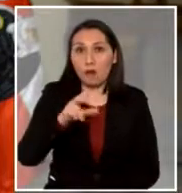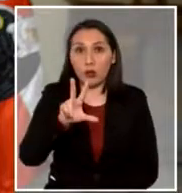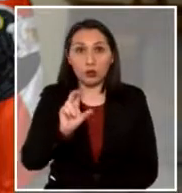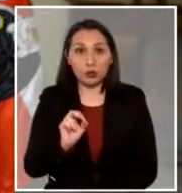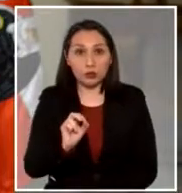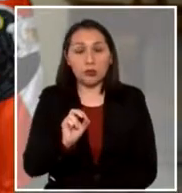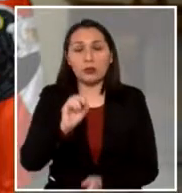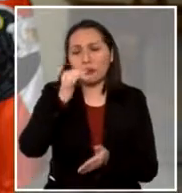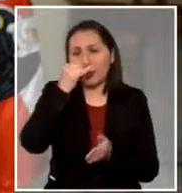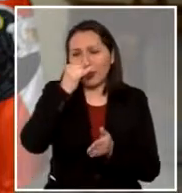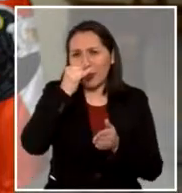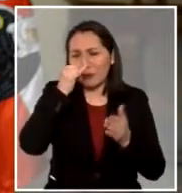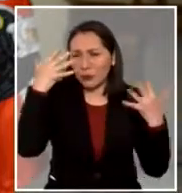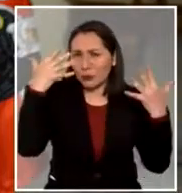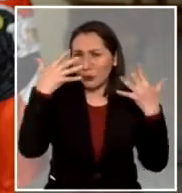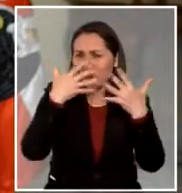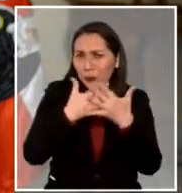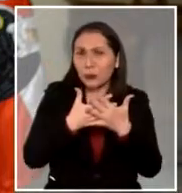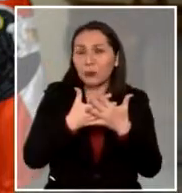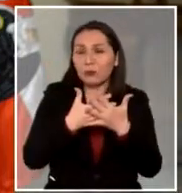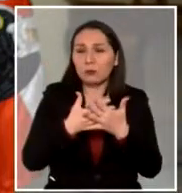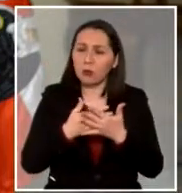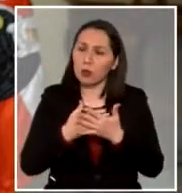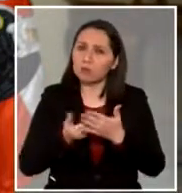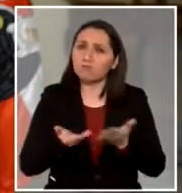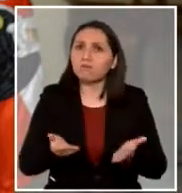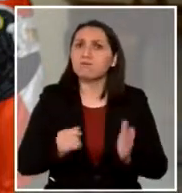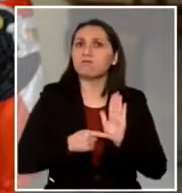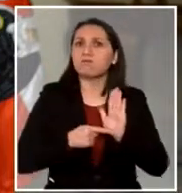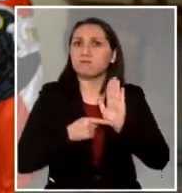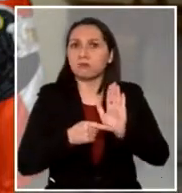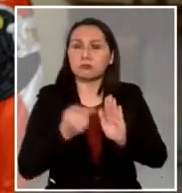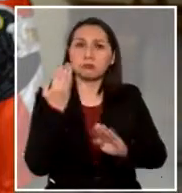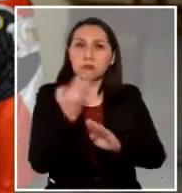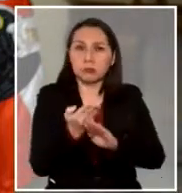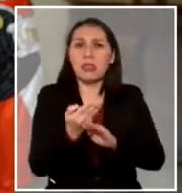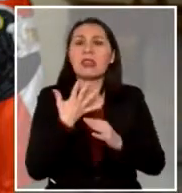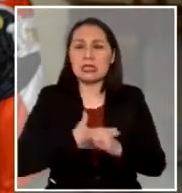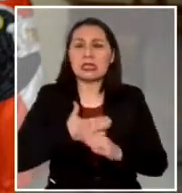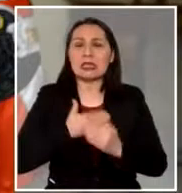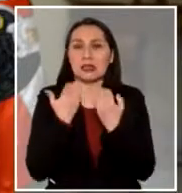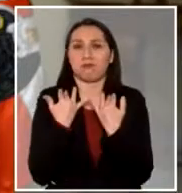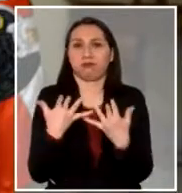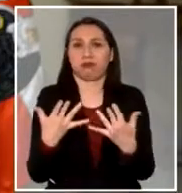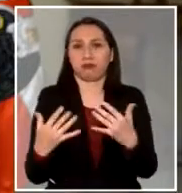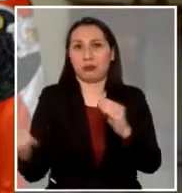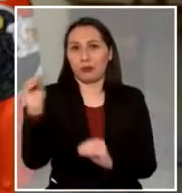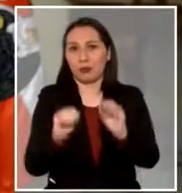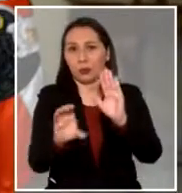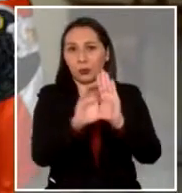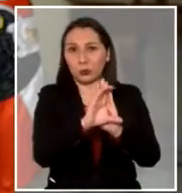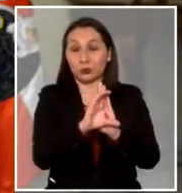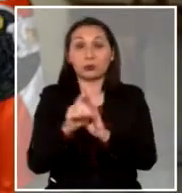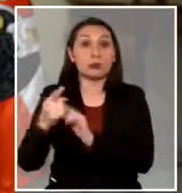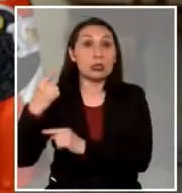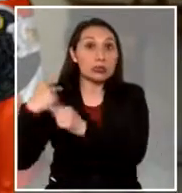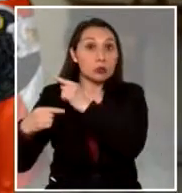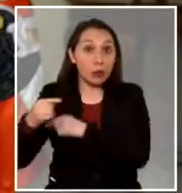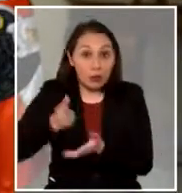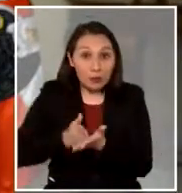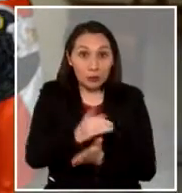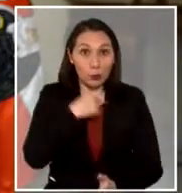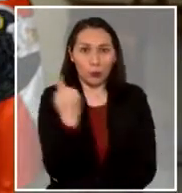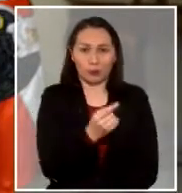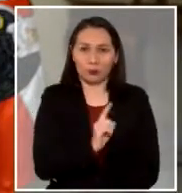durante nuestro período más oscuro alzara la voz llamando a una asamblea constituyente la historia no parte con